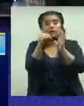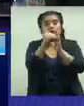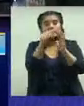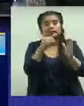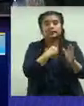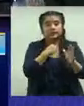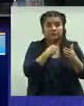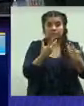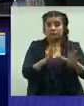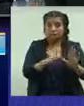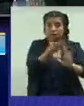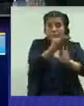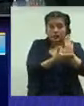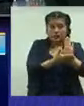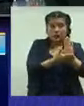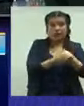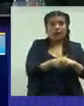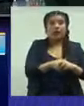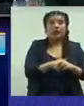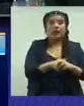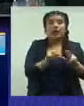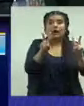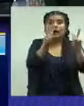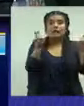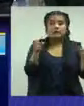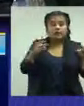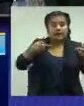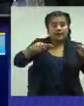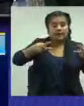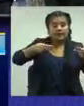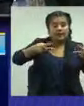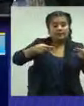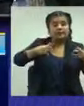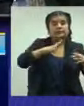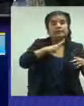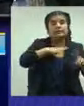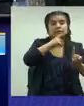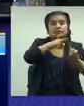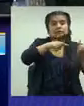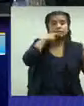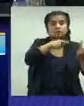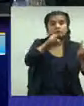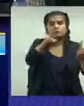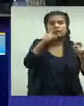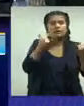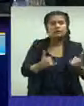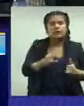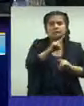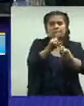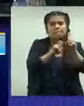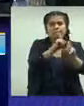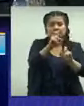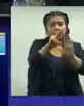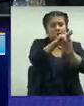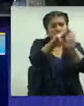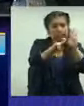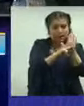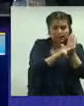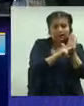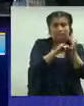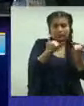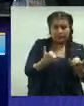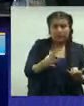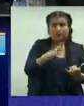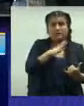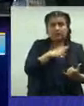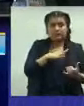en relación a lo que corresponde a cáncer, ¿verdad? Ya se tiene, usted preguntaba sobre el reglamento, se tiene